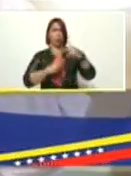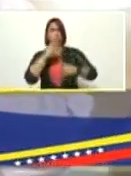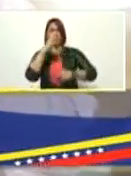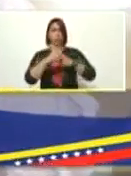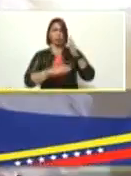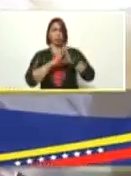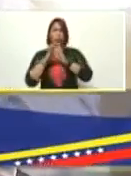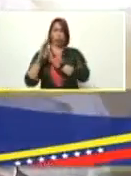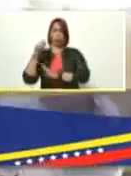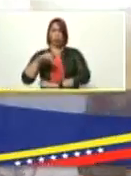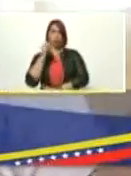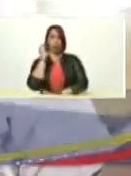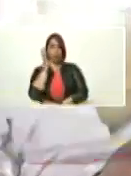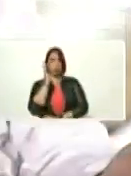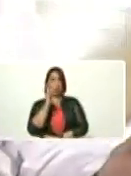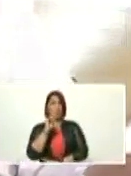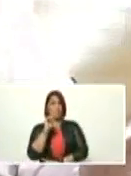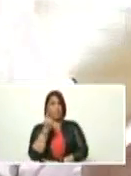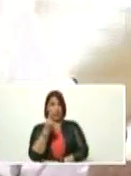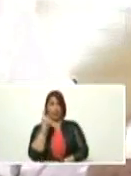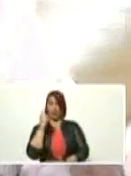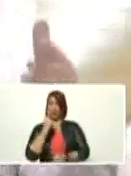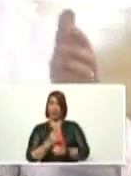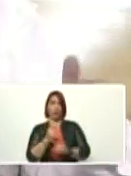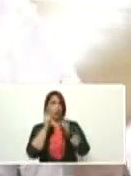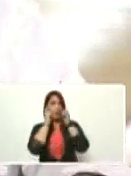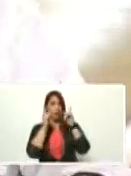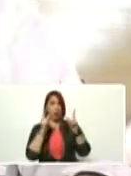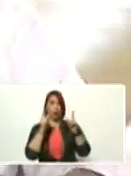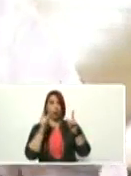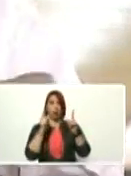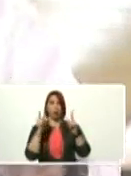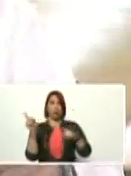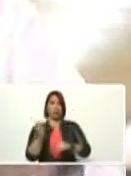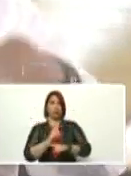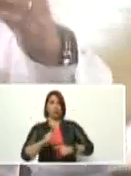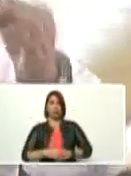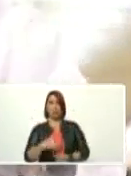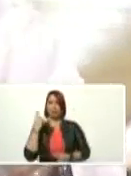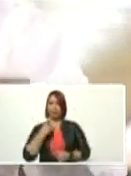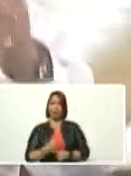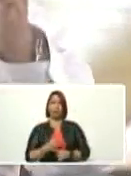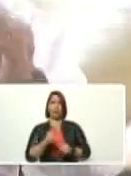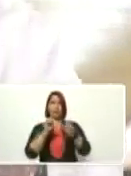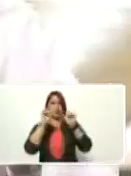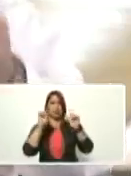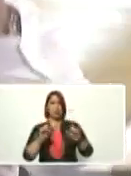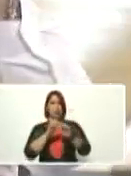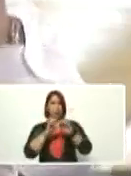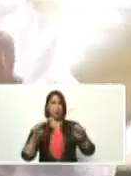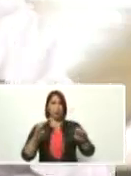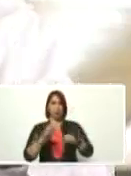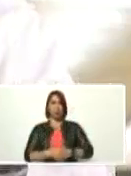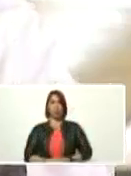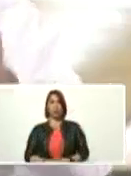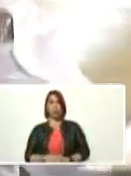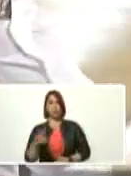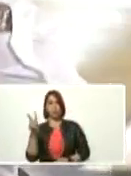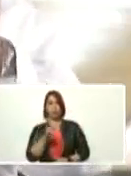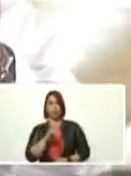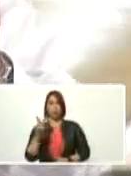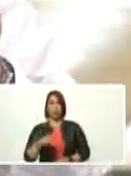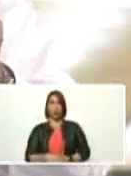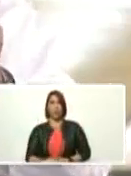Congreso, el primer lugar donde tiene que impactar, pero de inmediato, tiene que ser en el sistema educativo de Venezuela